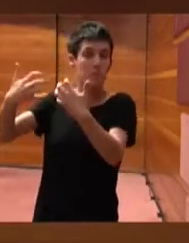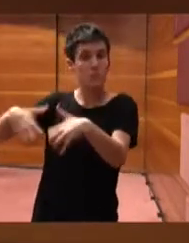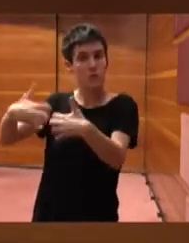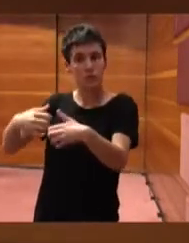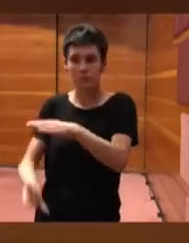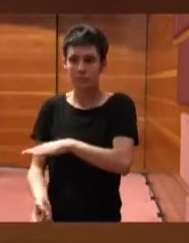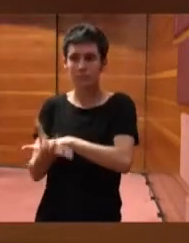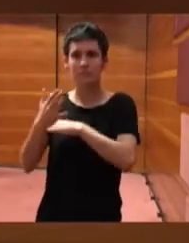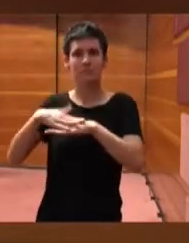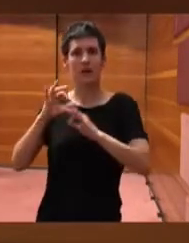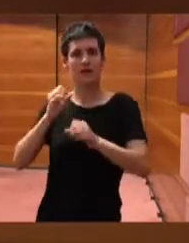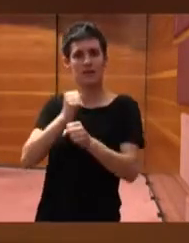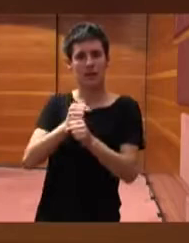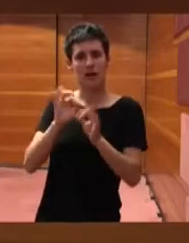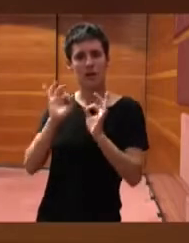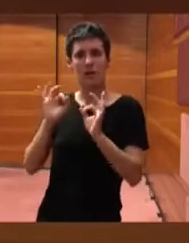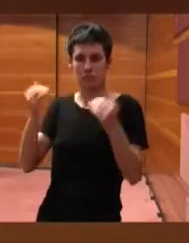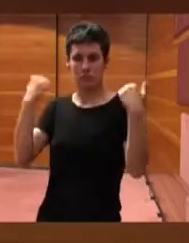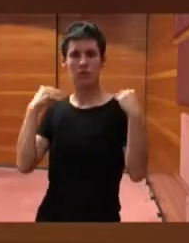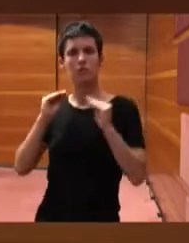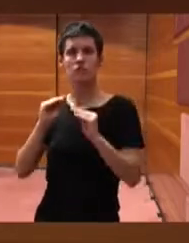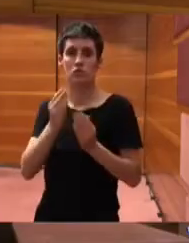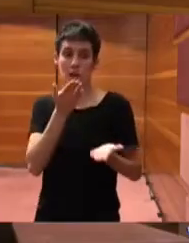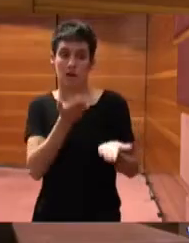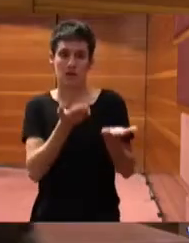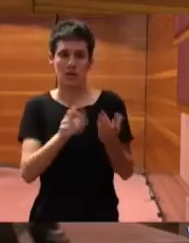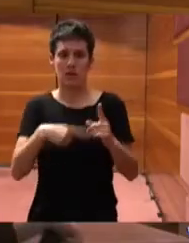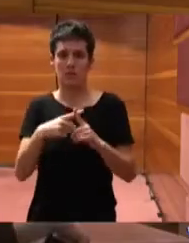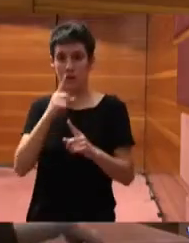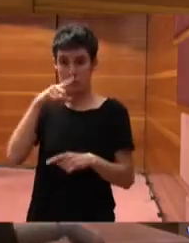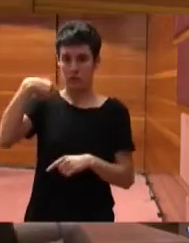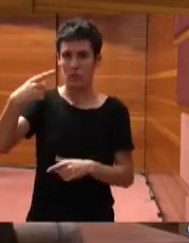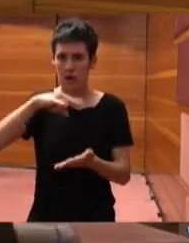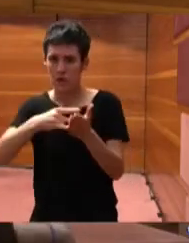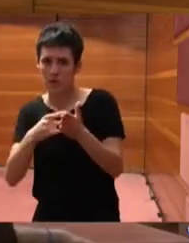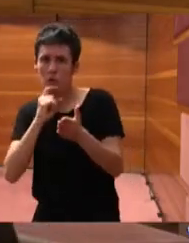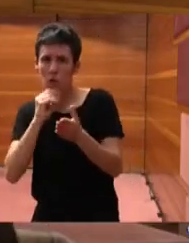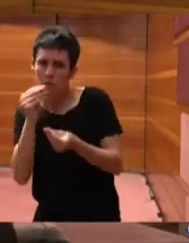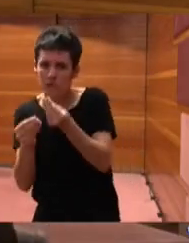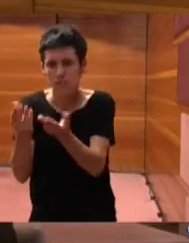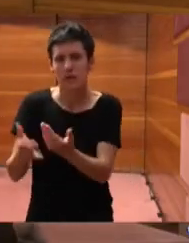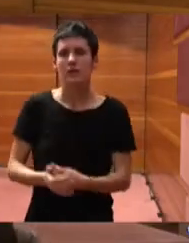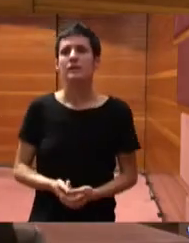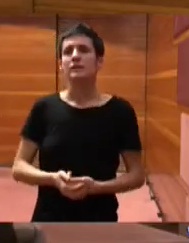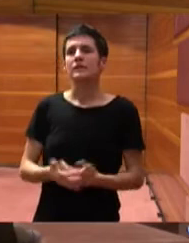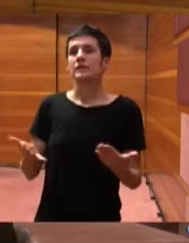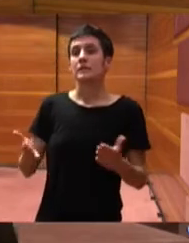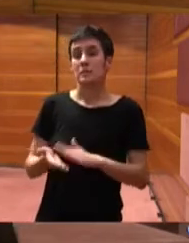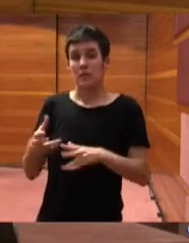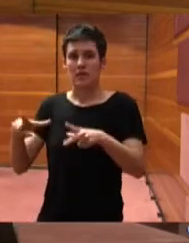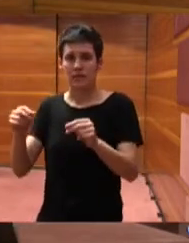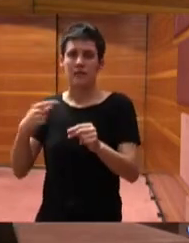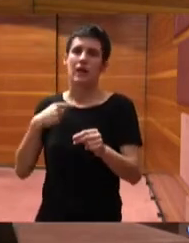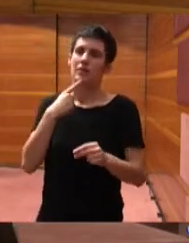constituido para hacer precisamente esa evaluación y desarrollo de la siguiente edición. Datos, y con esto ya concluyo. Los datos